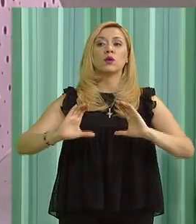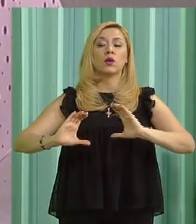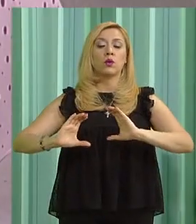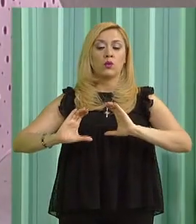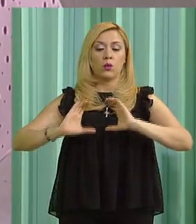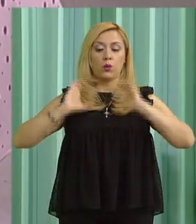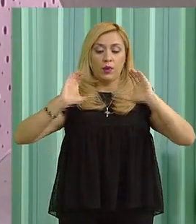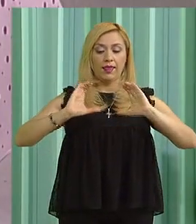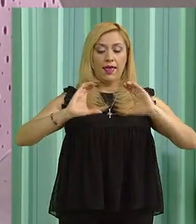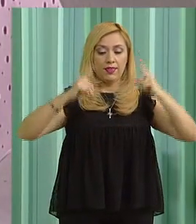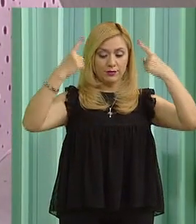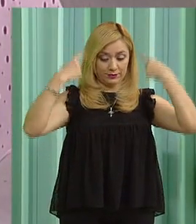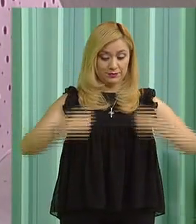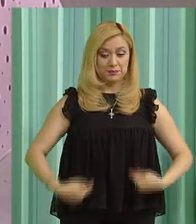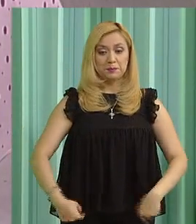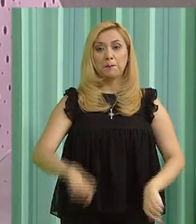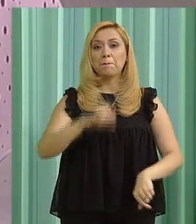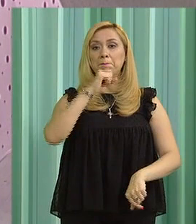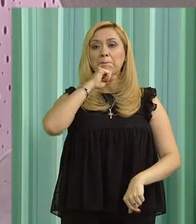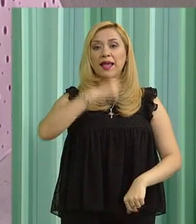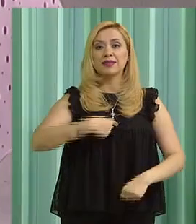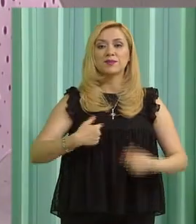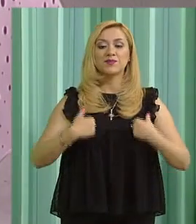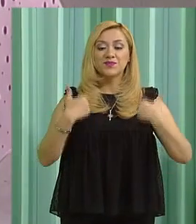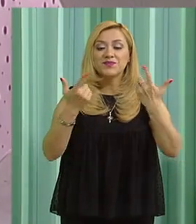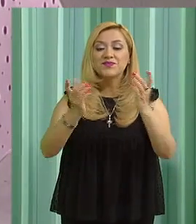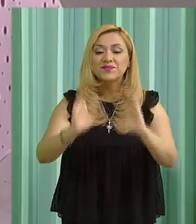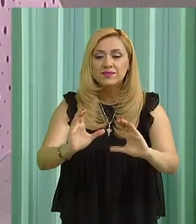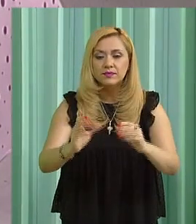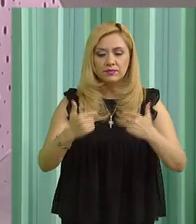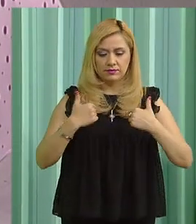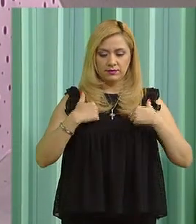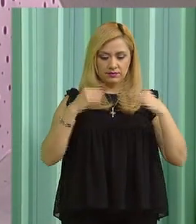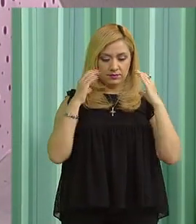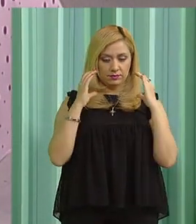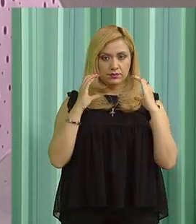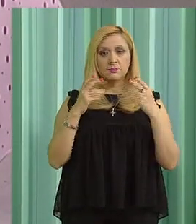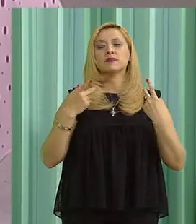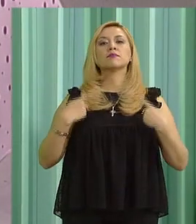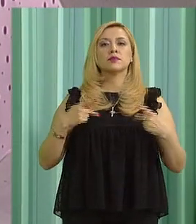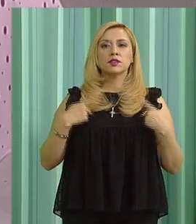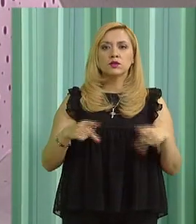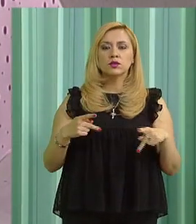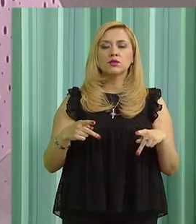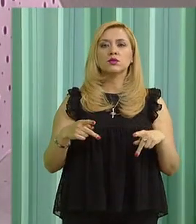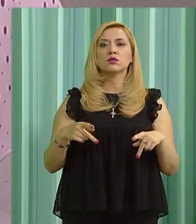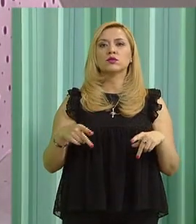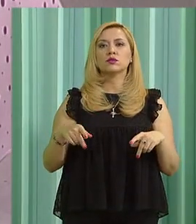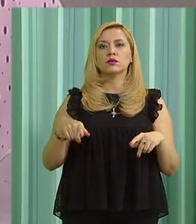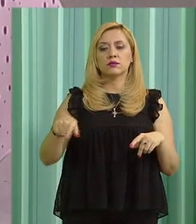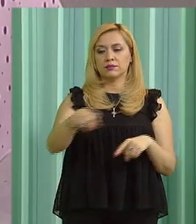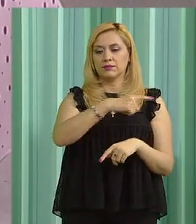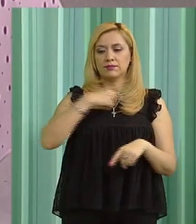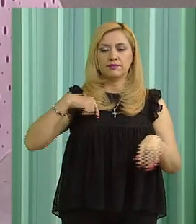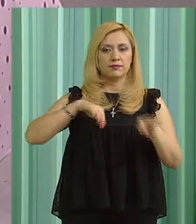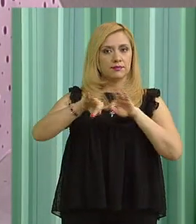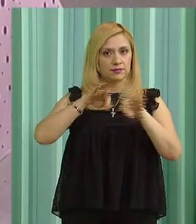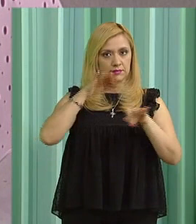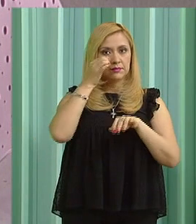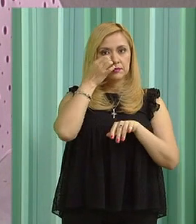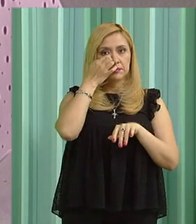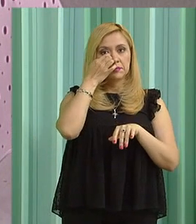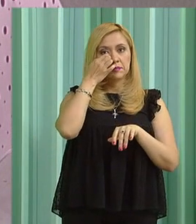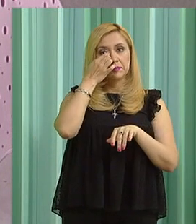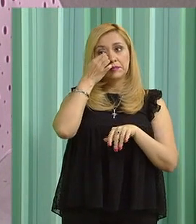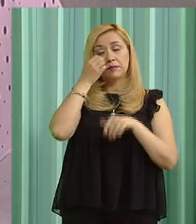es un tema esencial, ¿no? Creemos que cuidar a las personas que están trabajando con poblaciones que han